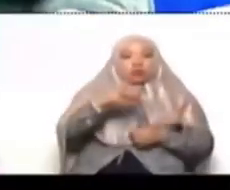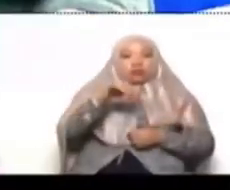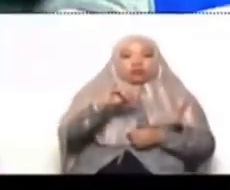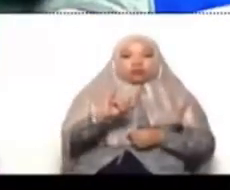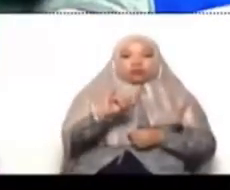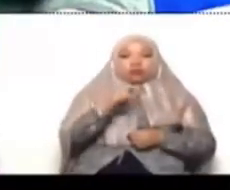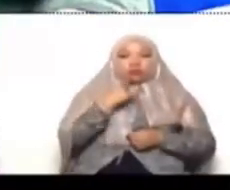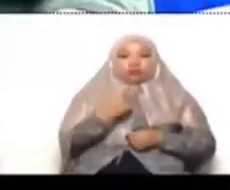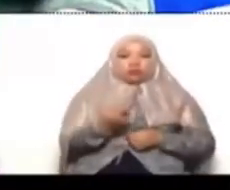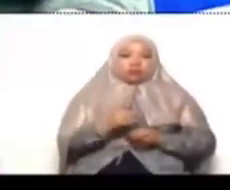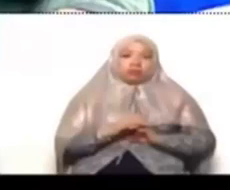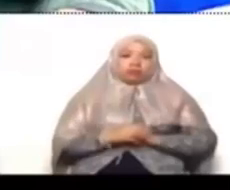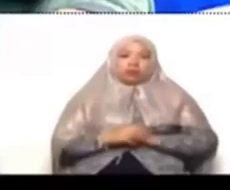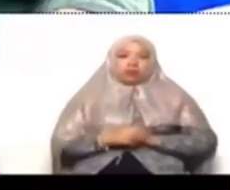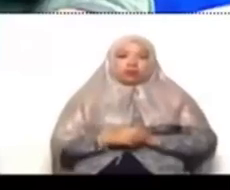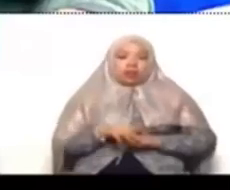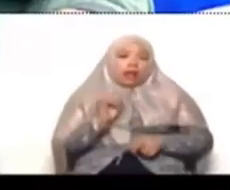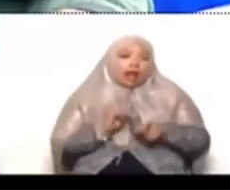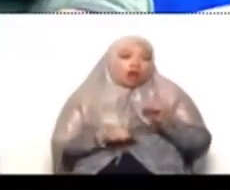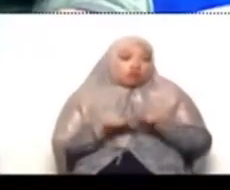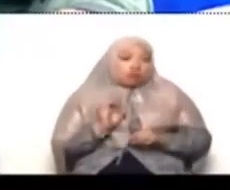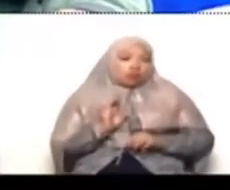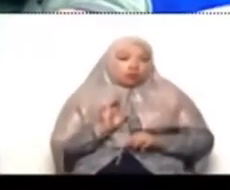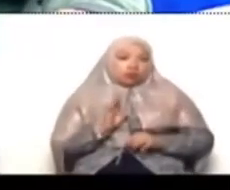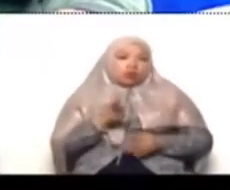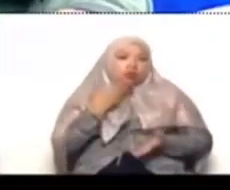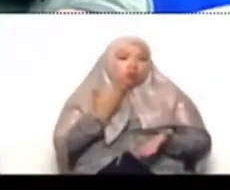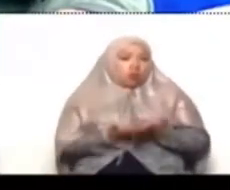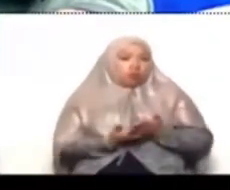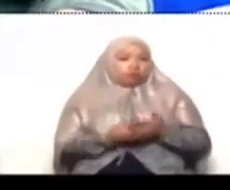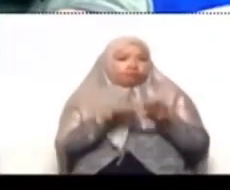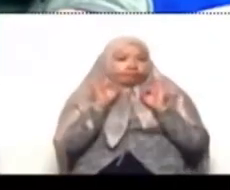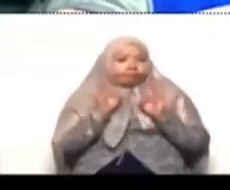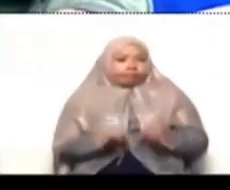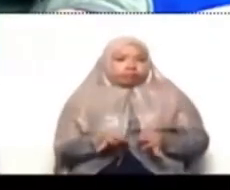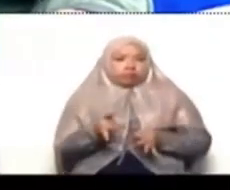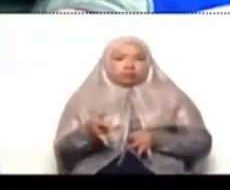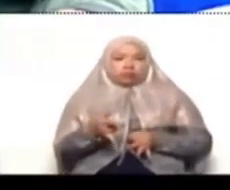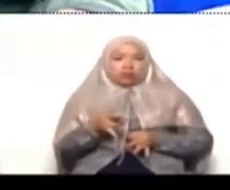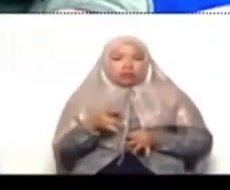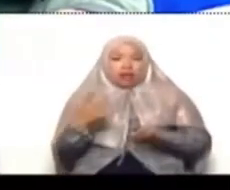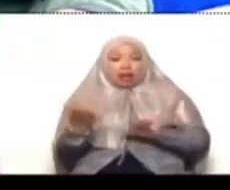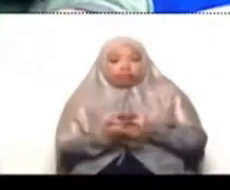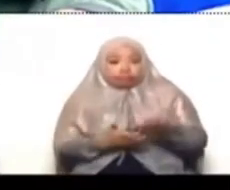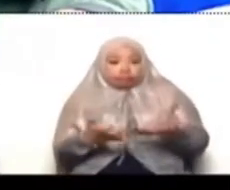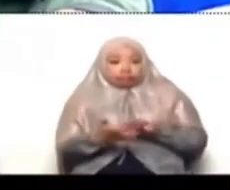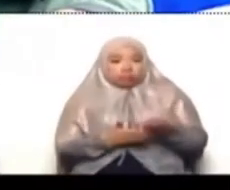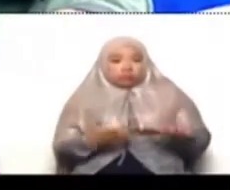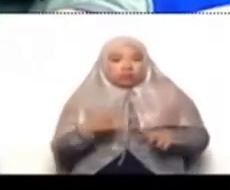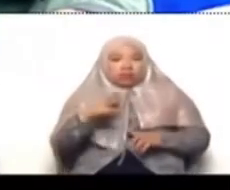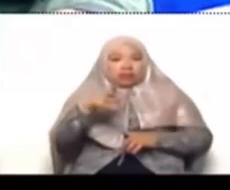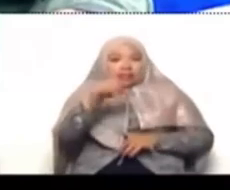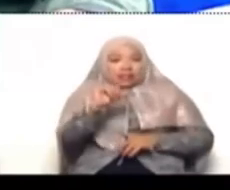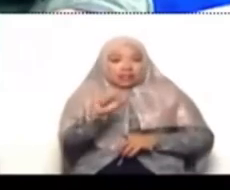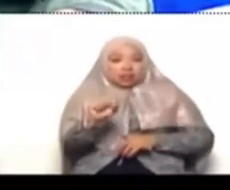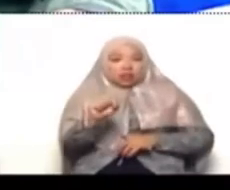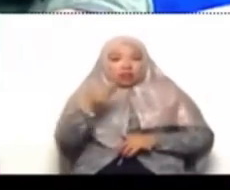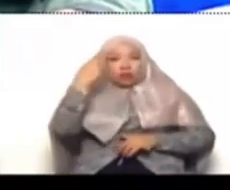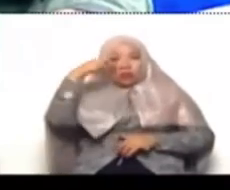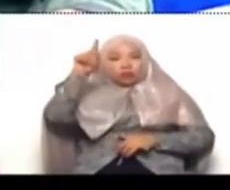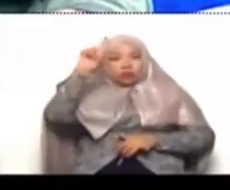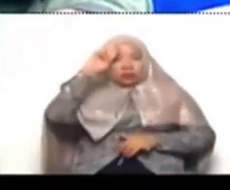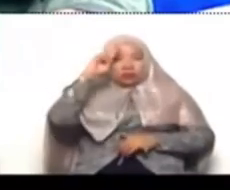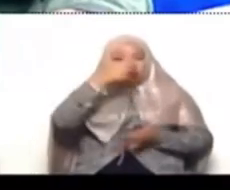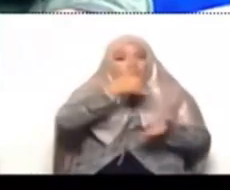decente, Jorge, a decir algunas tesis. Está comprobado absolutamente que la mafia, exactamente, la mafia cubana en